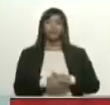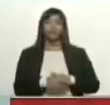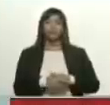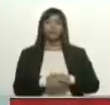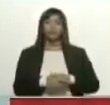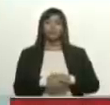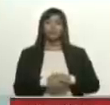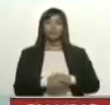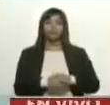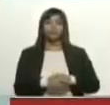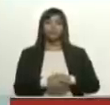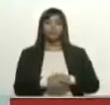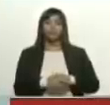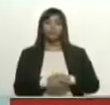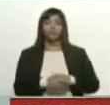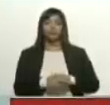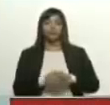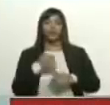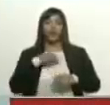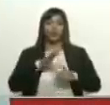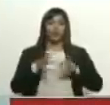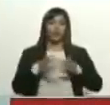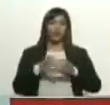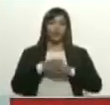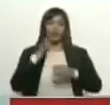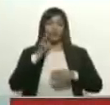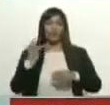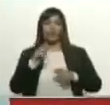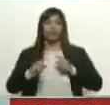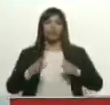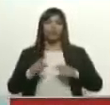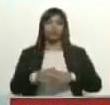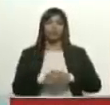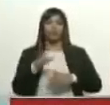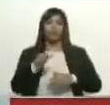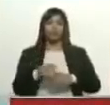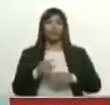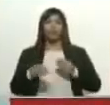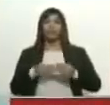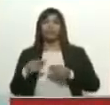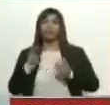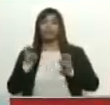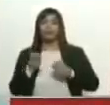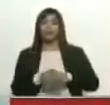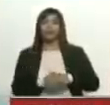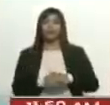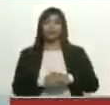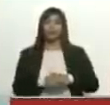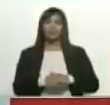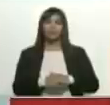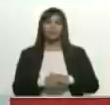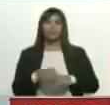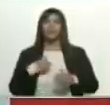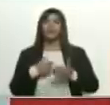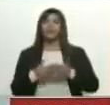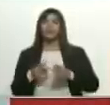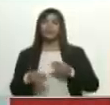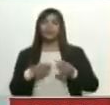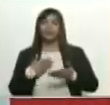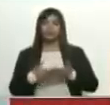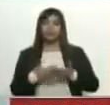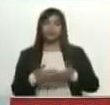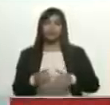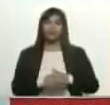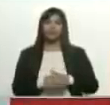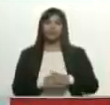con nuestro equipo de fiscales y de directores para tratar este tema. Se les presentó las